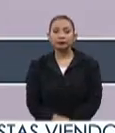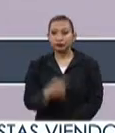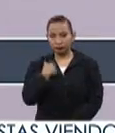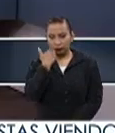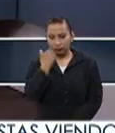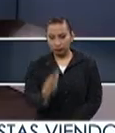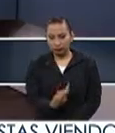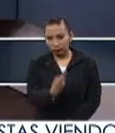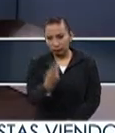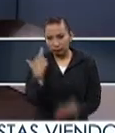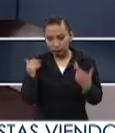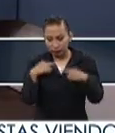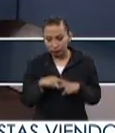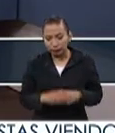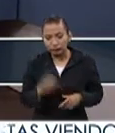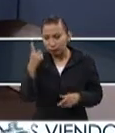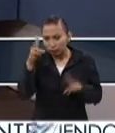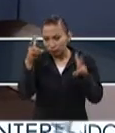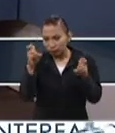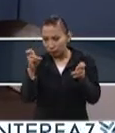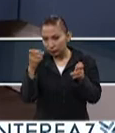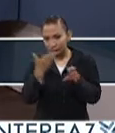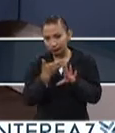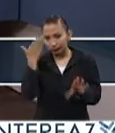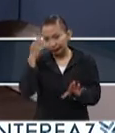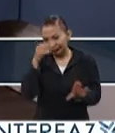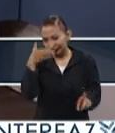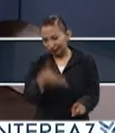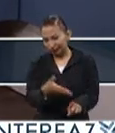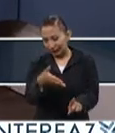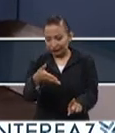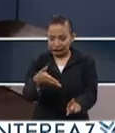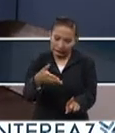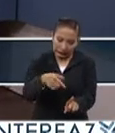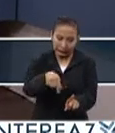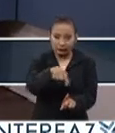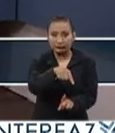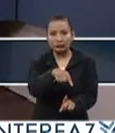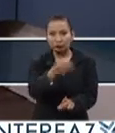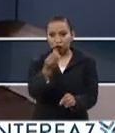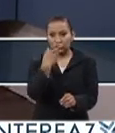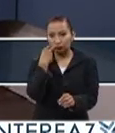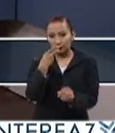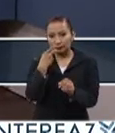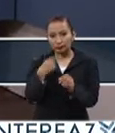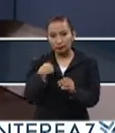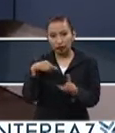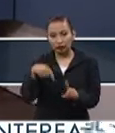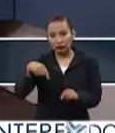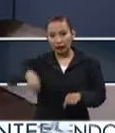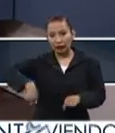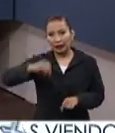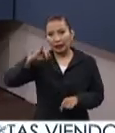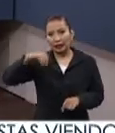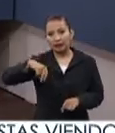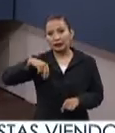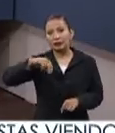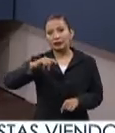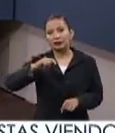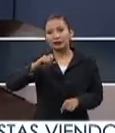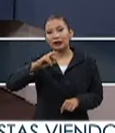quisiera preguntarle, maestro, un tema pues muy específico y enfocado a mucho de lo que nos compete aquí en Interfaz, que